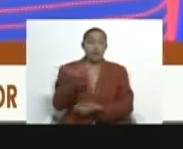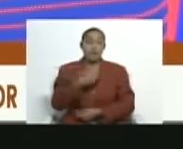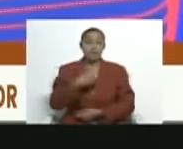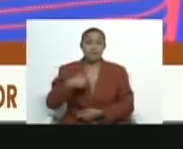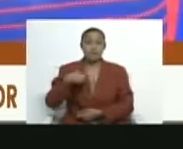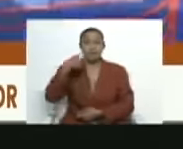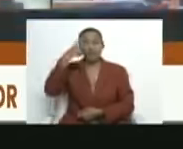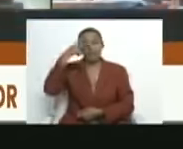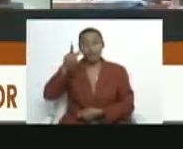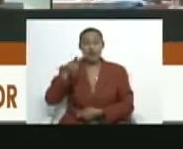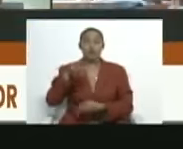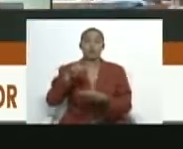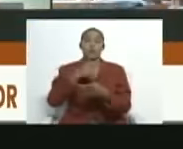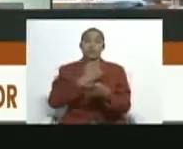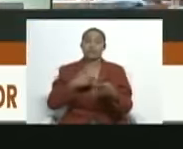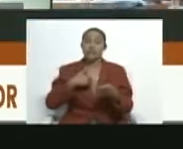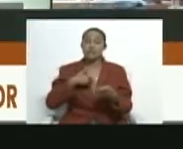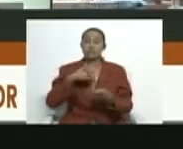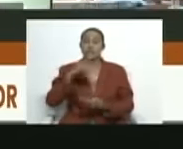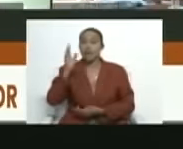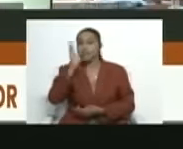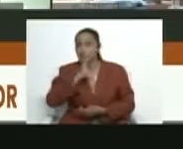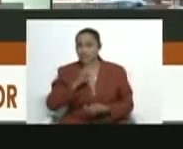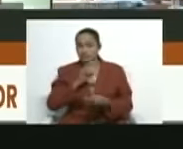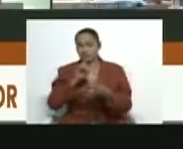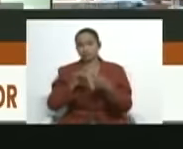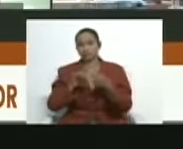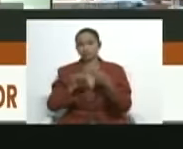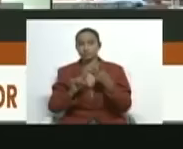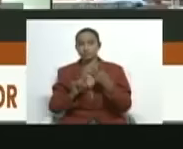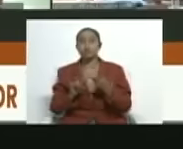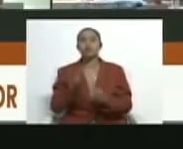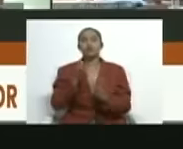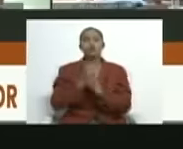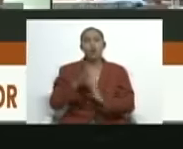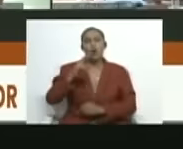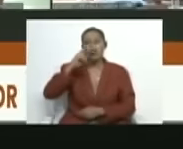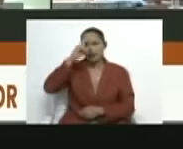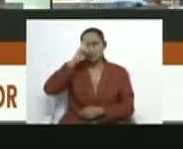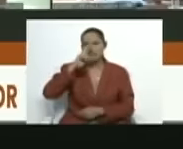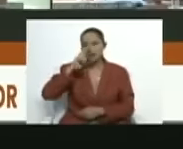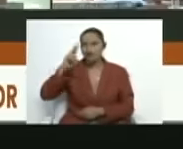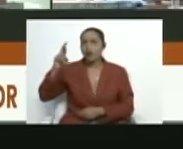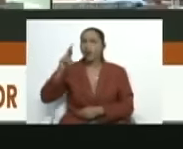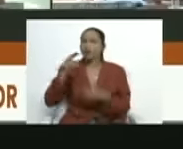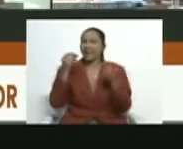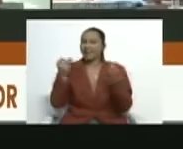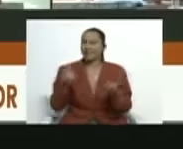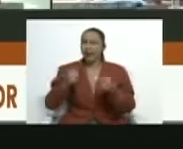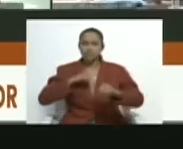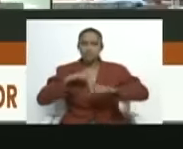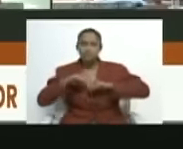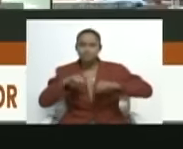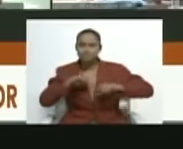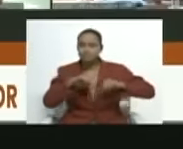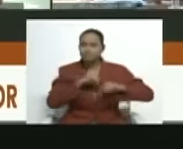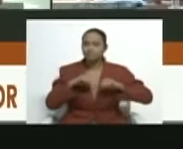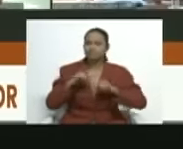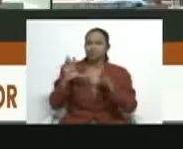presidente Lula en un proceso de reflexión acción